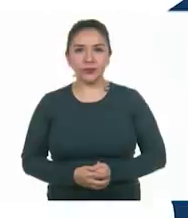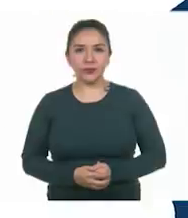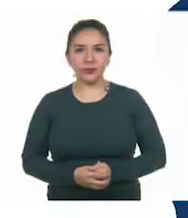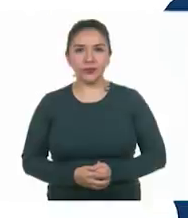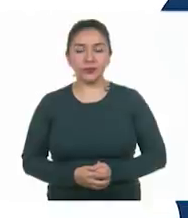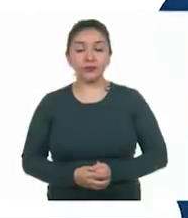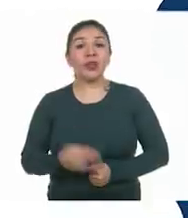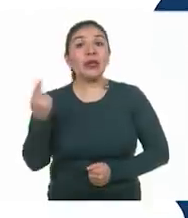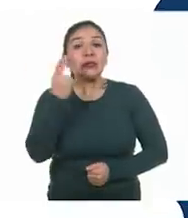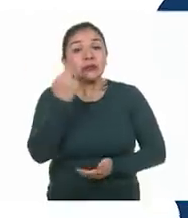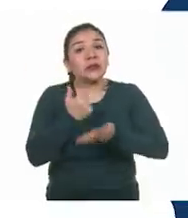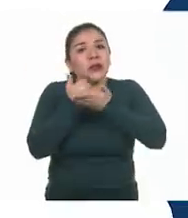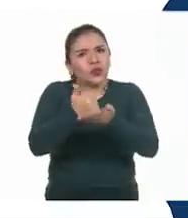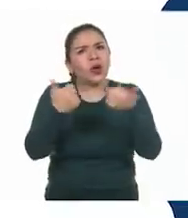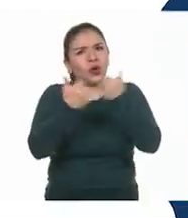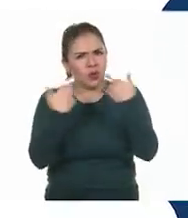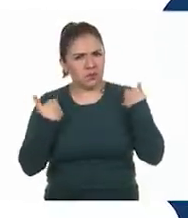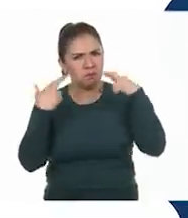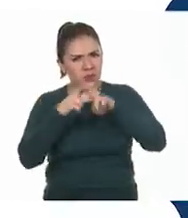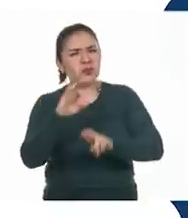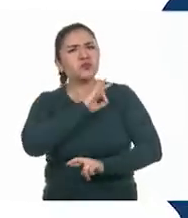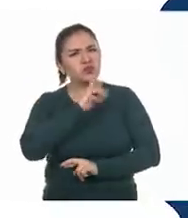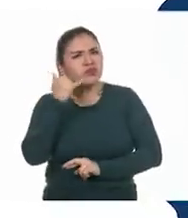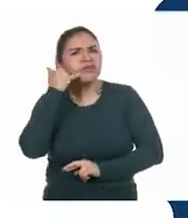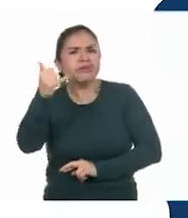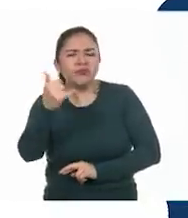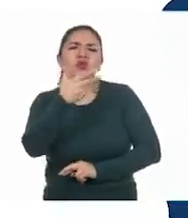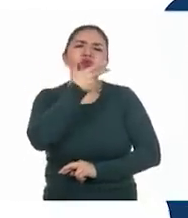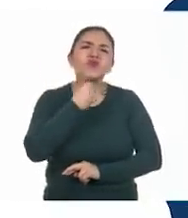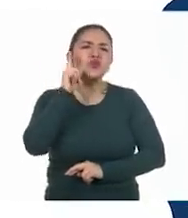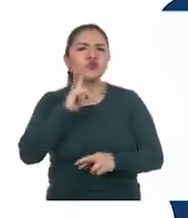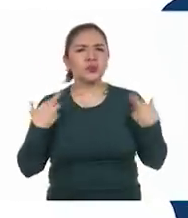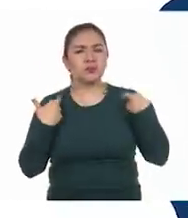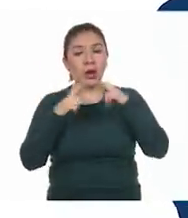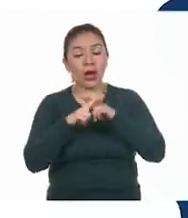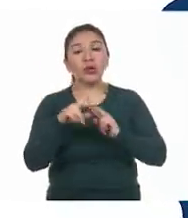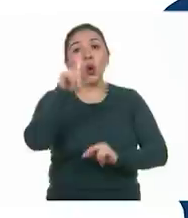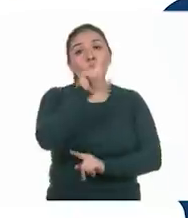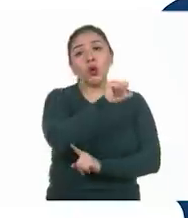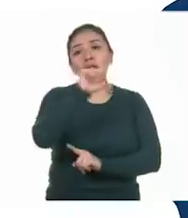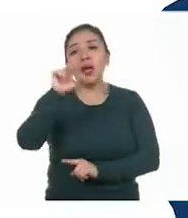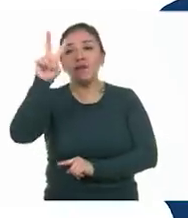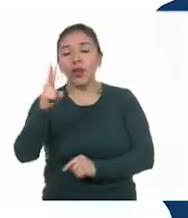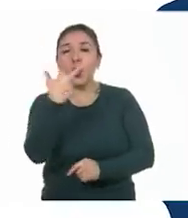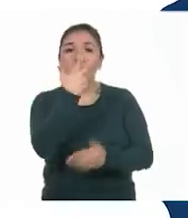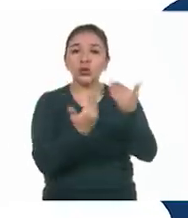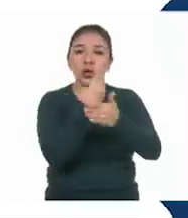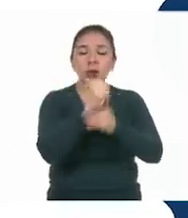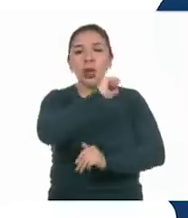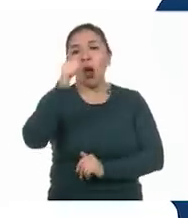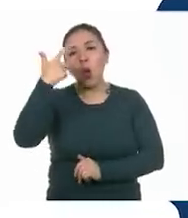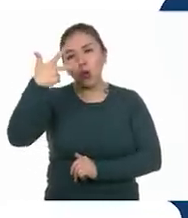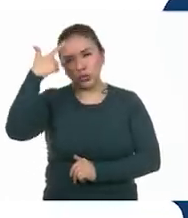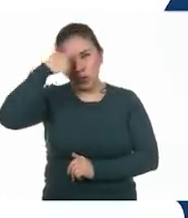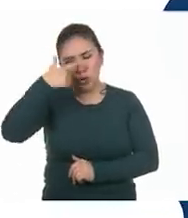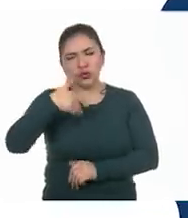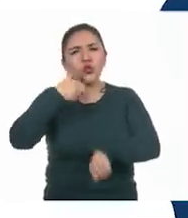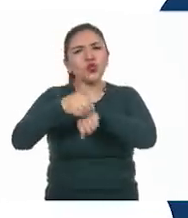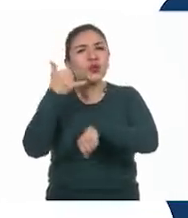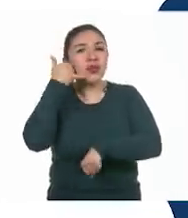Para solicitar apoyo pedagógico, comunícate con maestras y maestros de lunes a viernes de 8 a 20 horas al teléfono